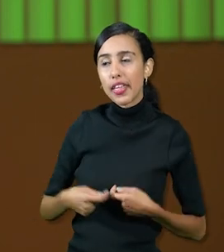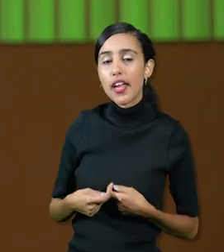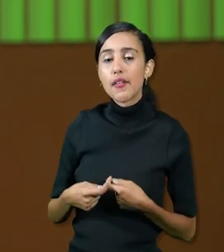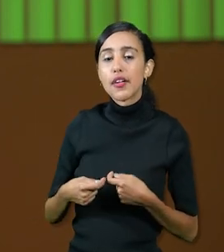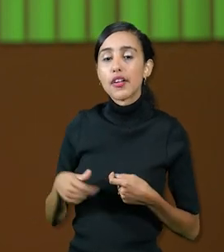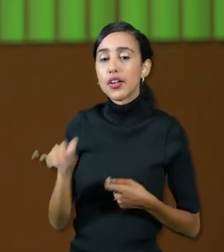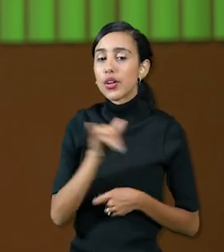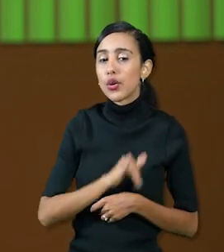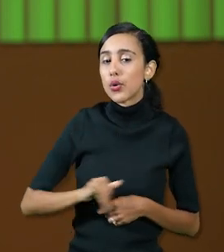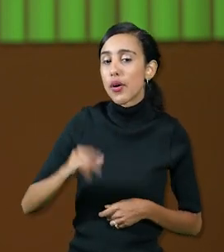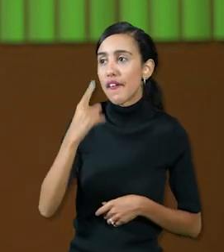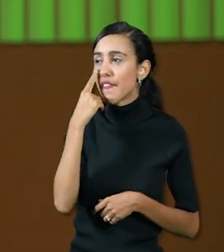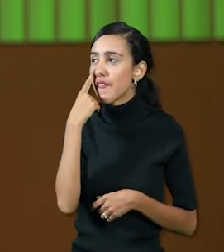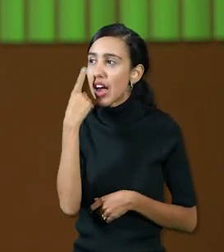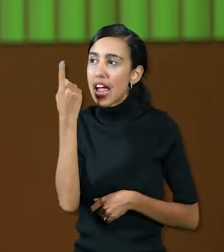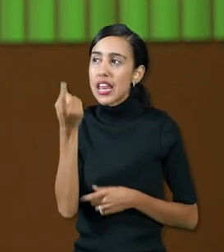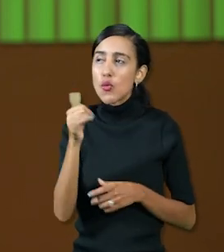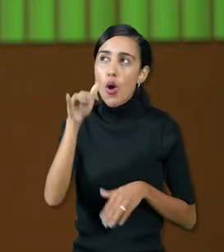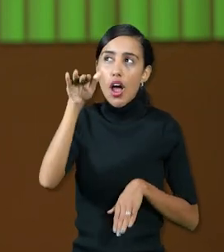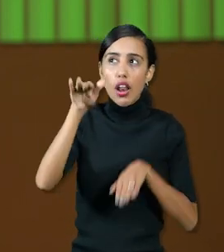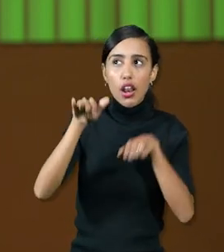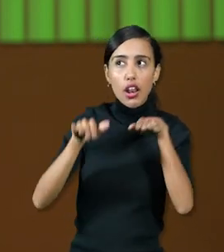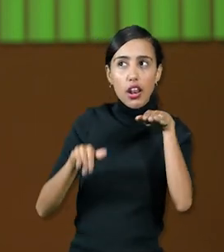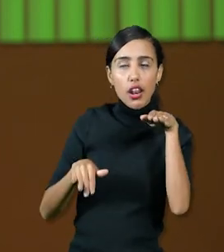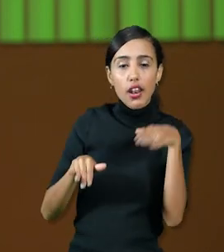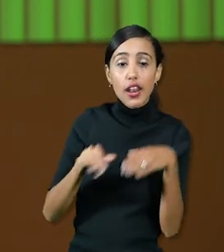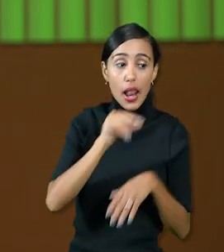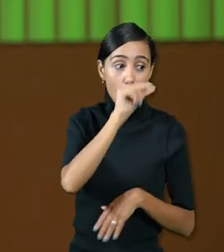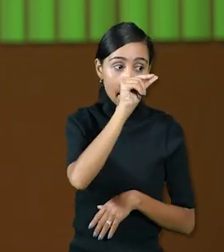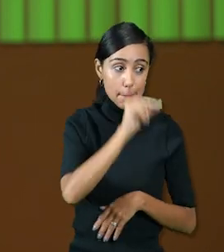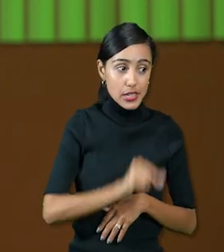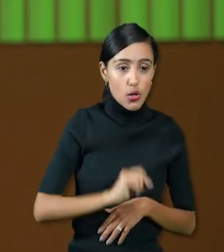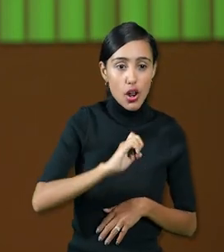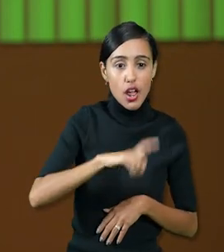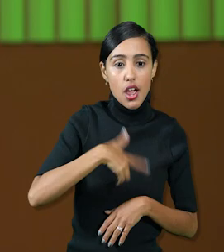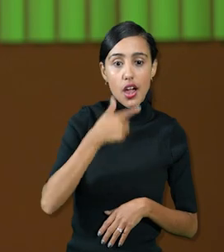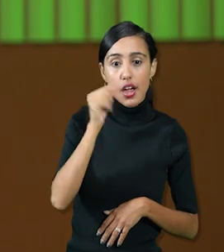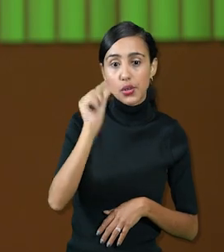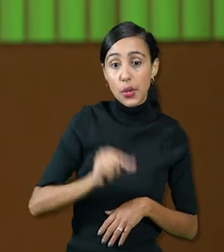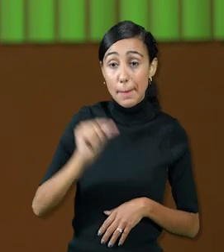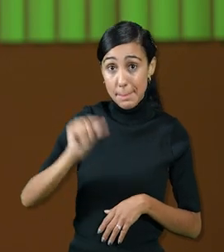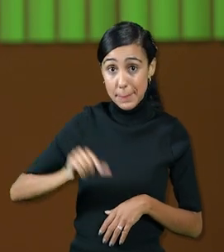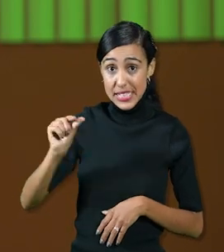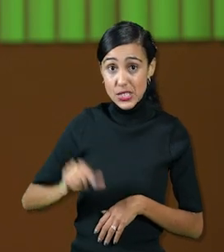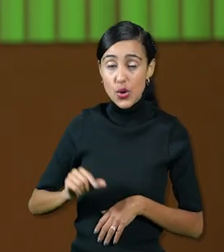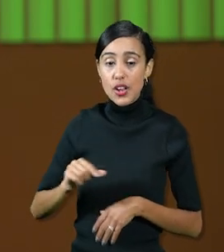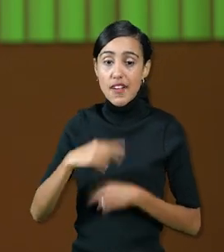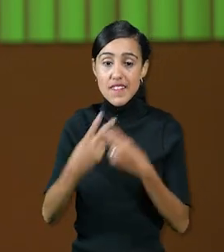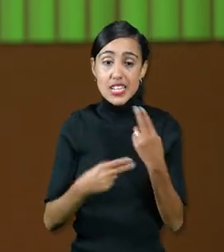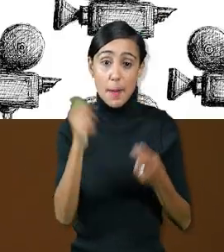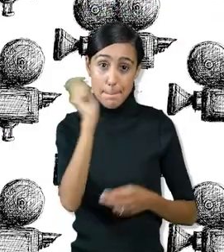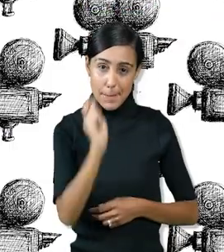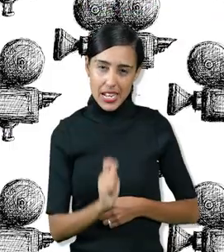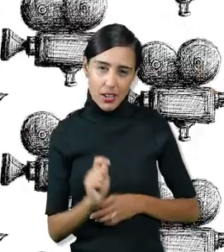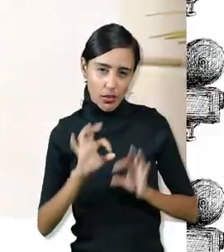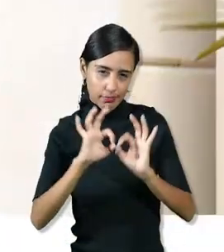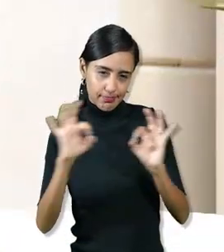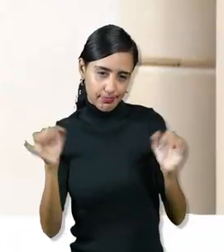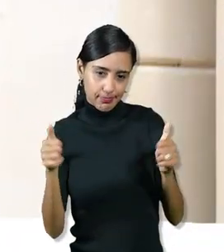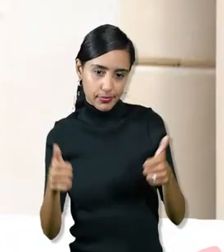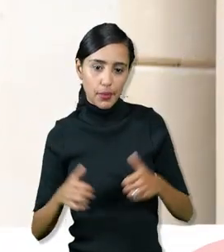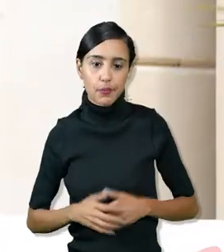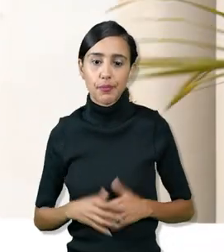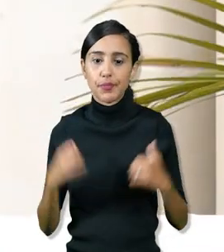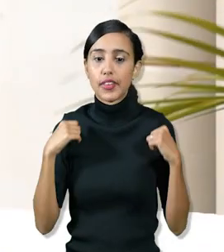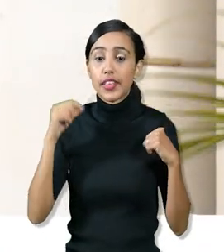sea, encontrar como un equilibrio entre los protagonistas o los actores o los personajes que van a hacer tu película. Bueno,